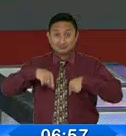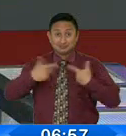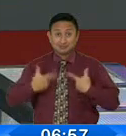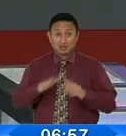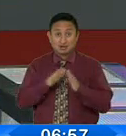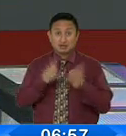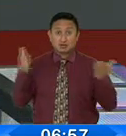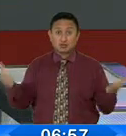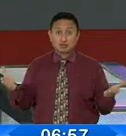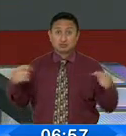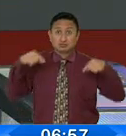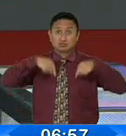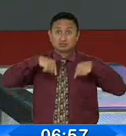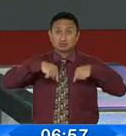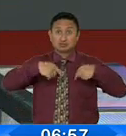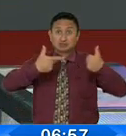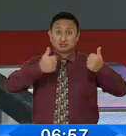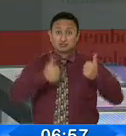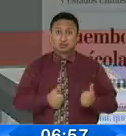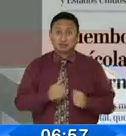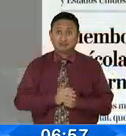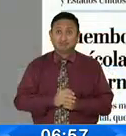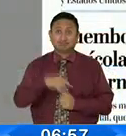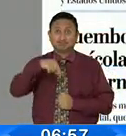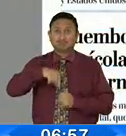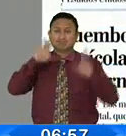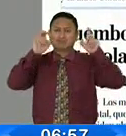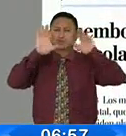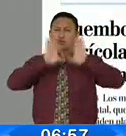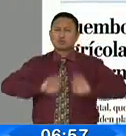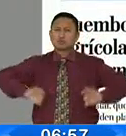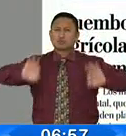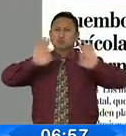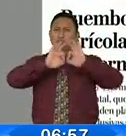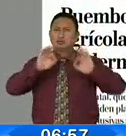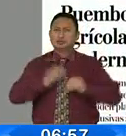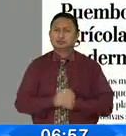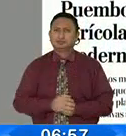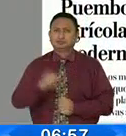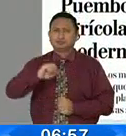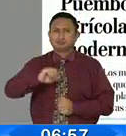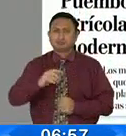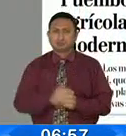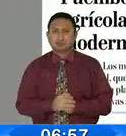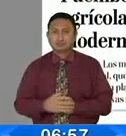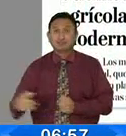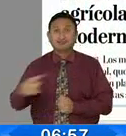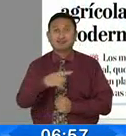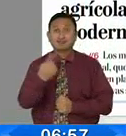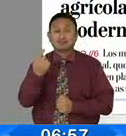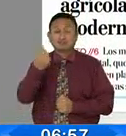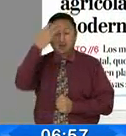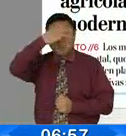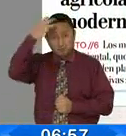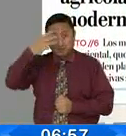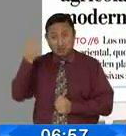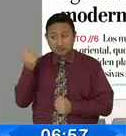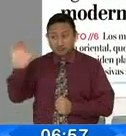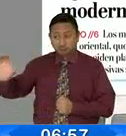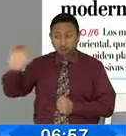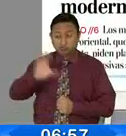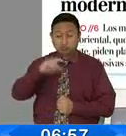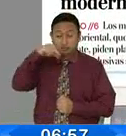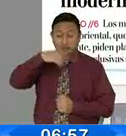a nuestro curul. Diario del Comercio tiene algunos temas importantes en este día lunes, récord en remesas de migrantes durante la